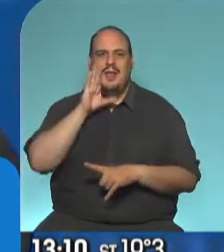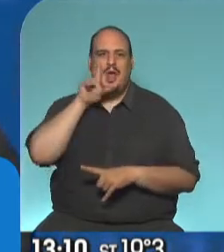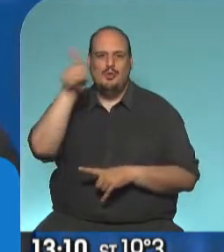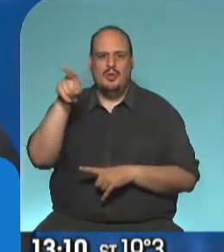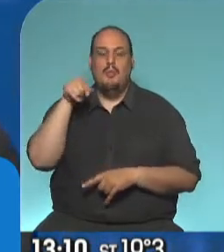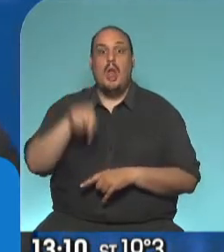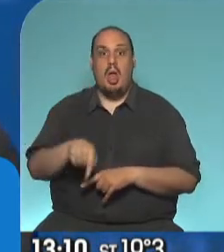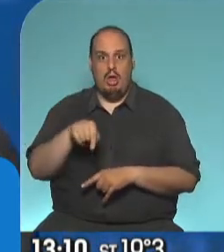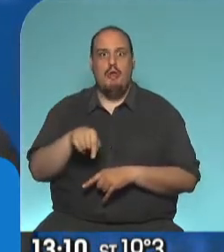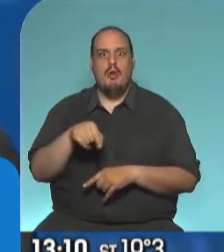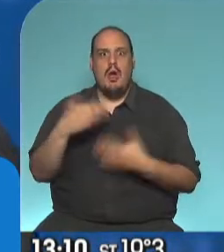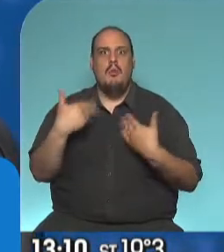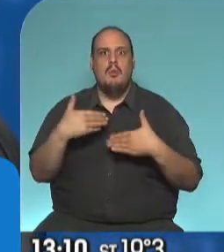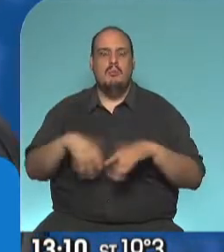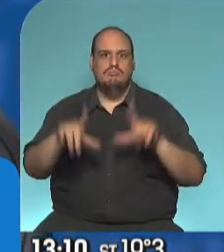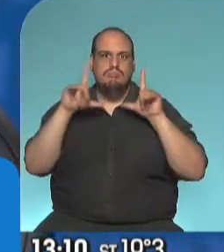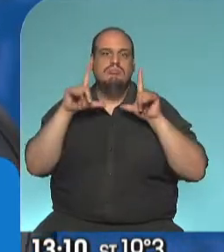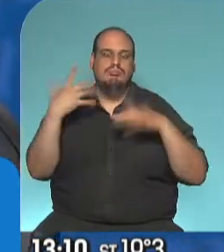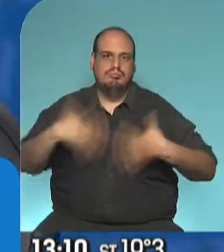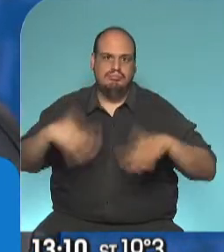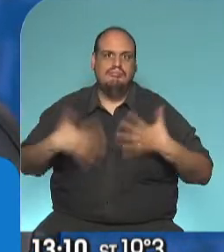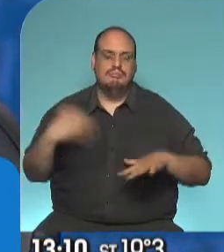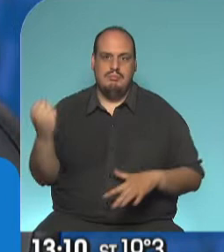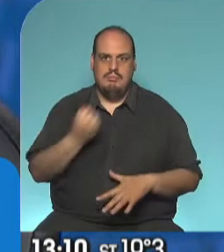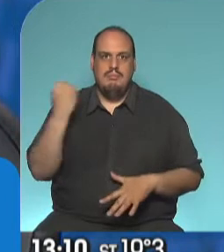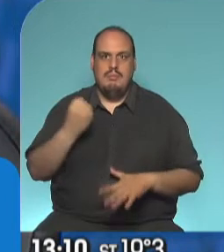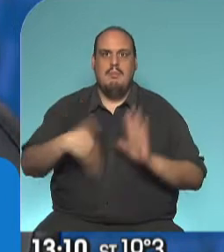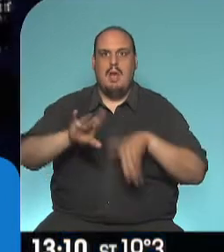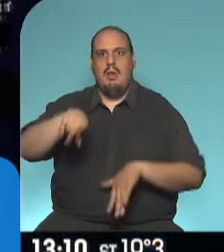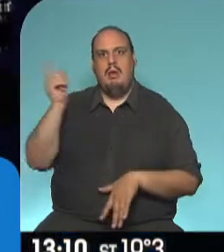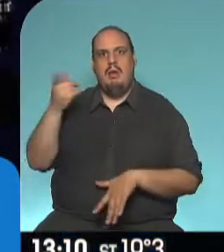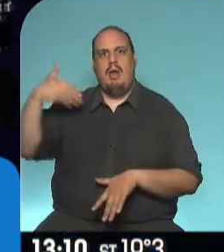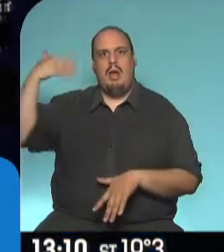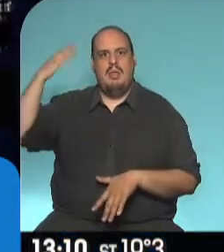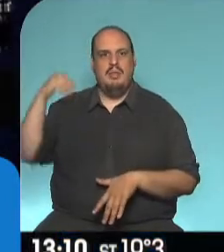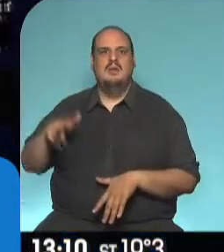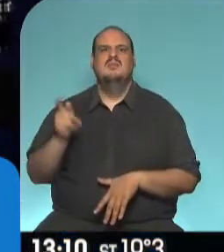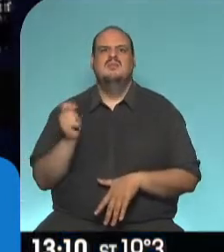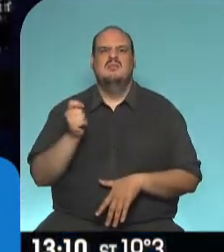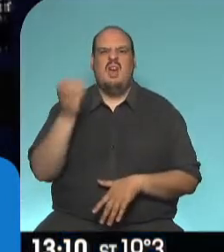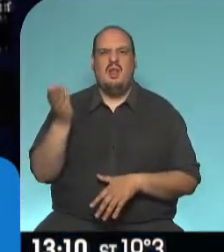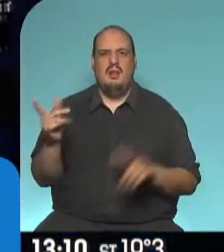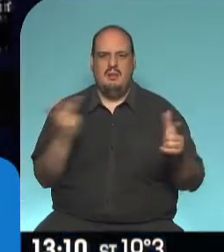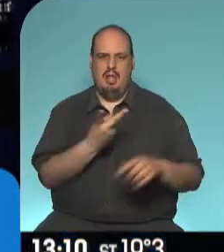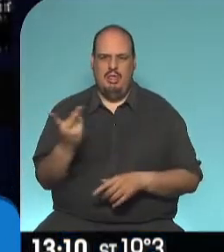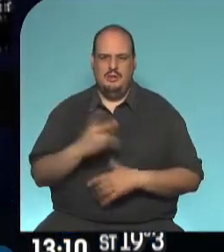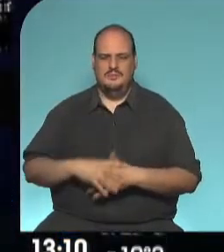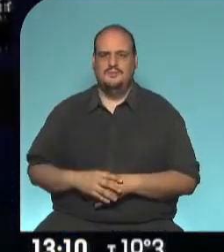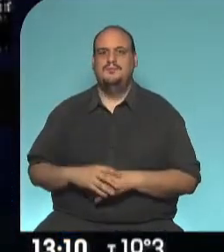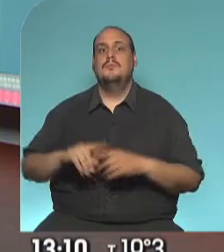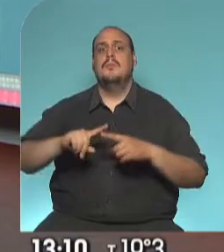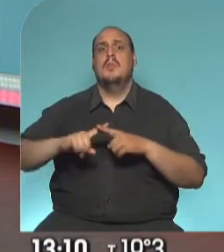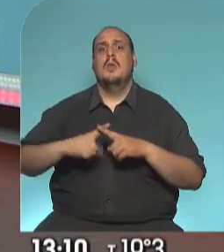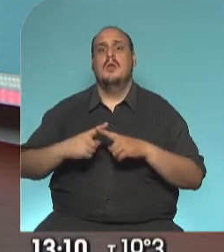en este caso podrían adquirir una relevancia diferente los vicepresidentes. Vamos a ver quiénes son. Así es, José. Y un debate